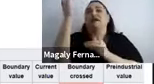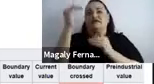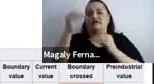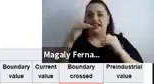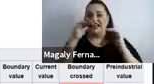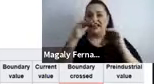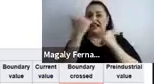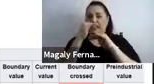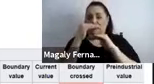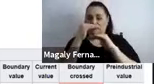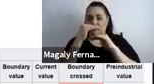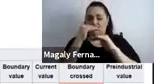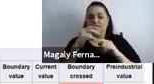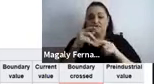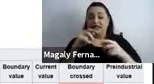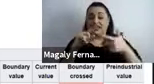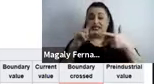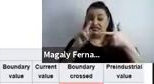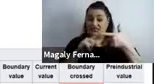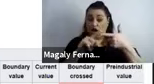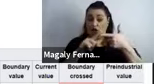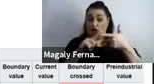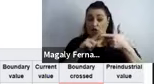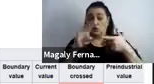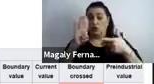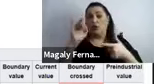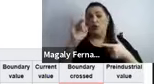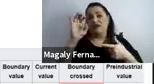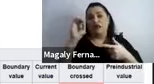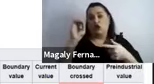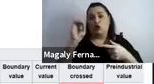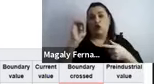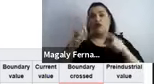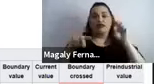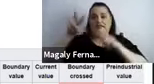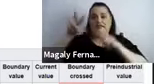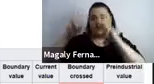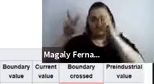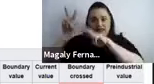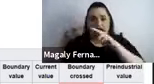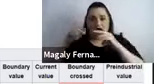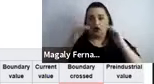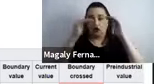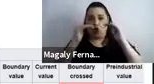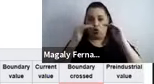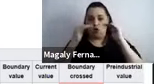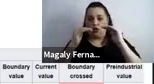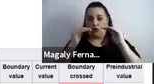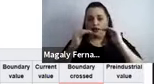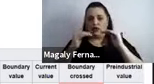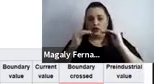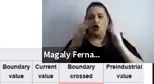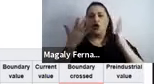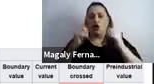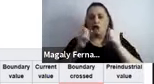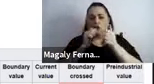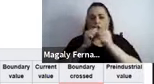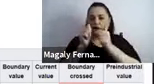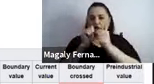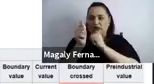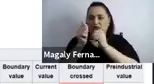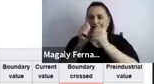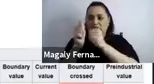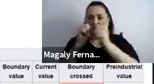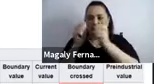¿no? El segundo es el de la biodiversidad. Están puestos en orden de cómo los hemos ido traspasando. Están claramente